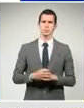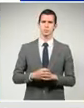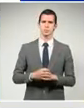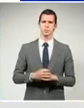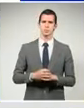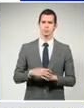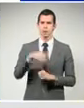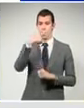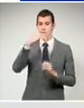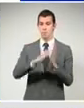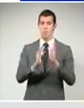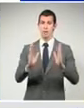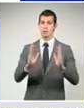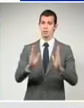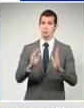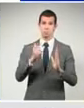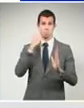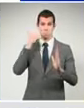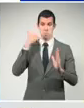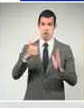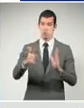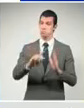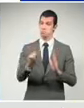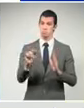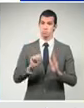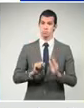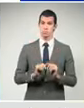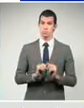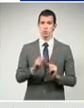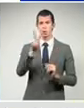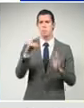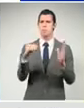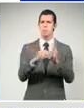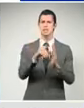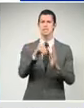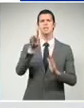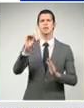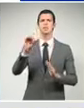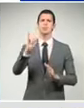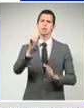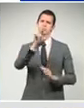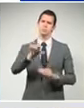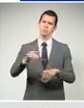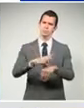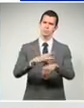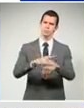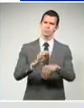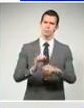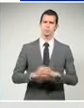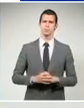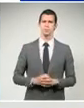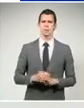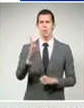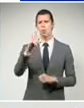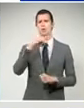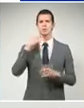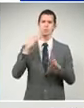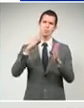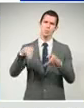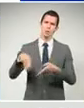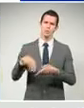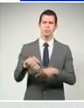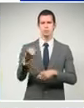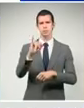bien, con 2.106 casos confirmados y lamentablemente 6 personas que